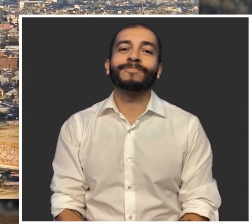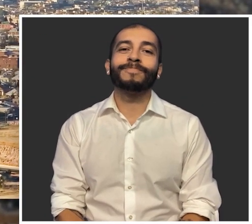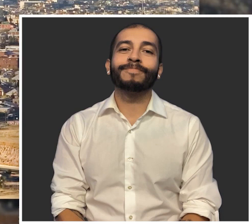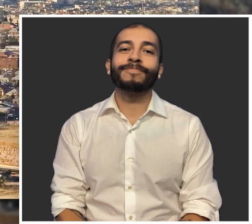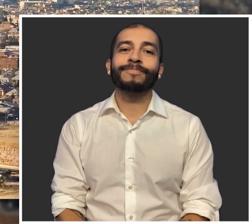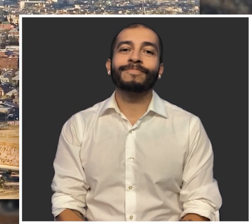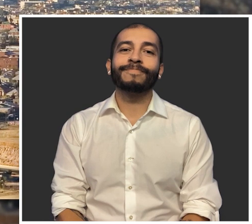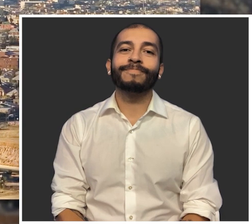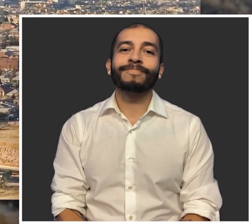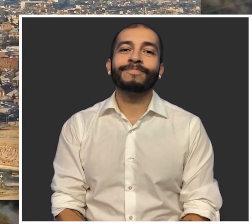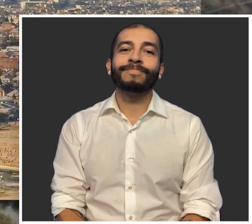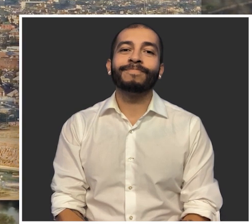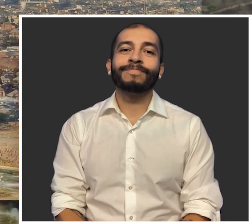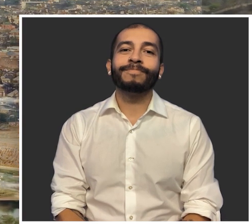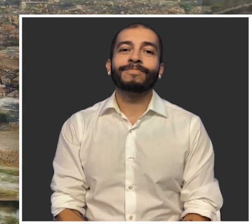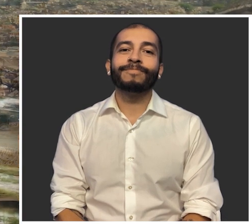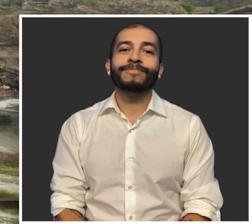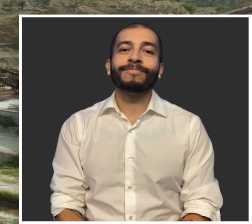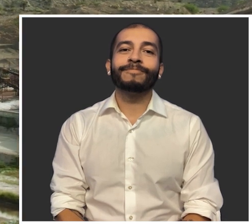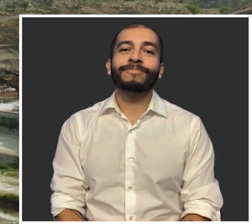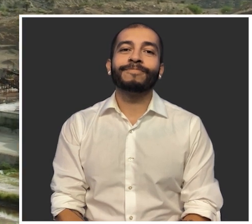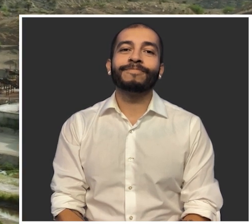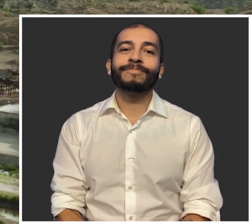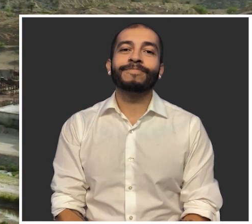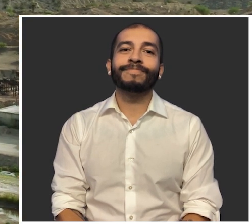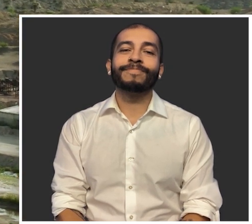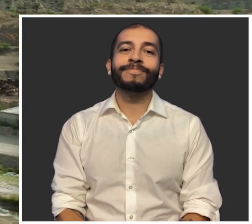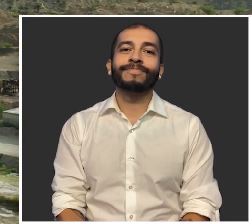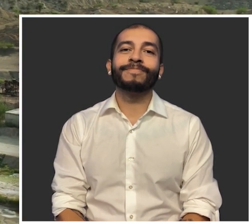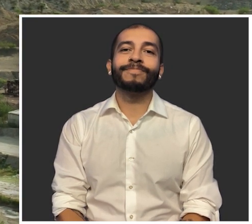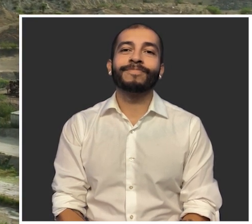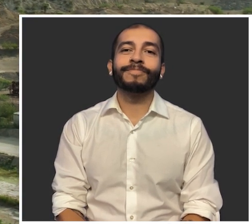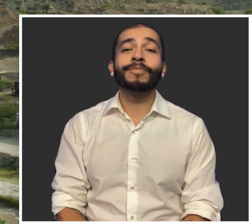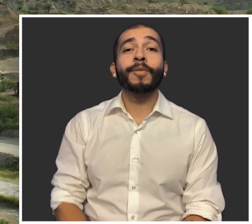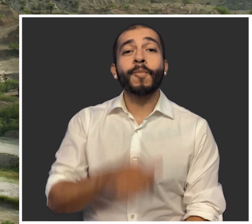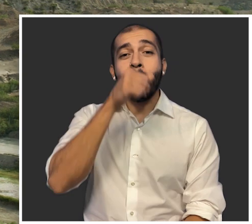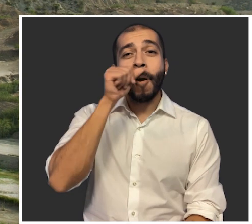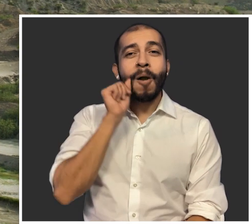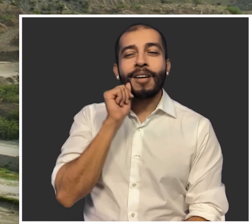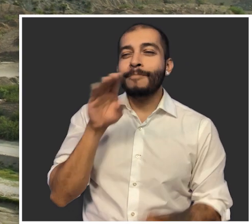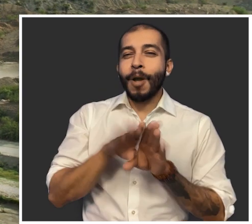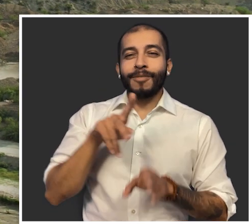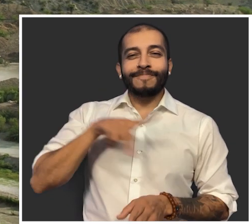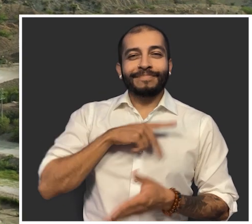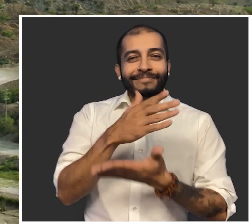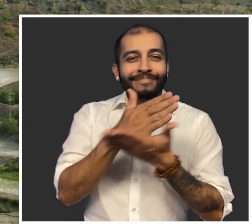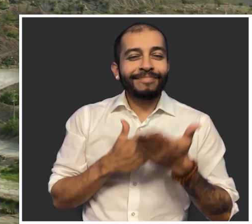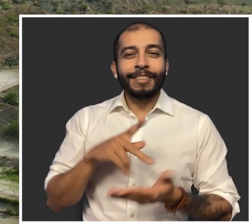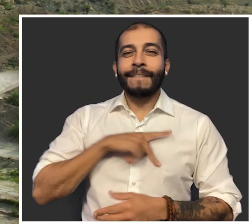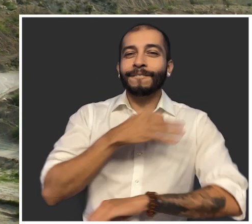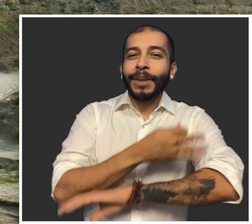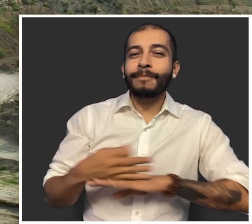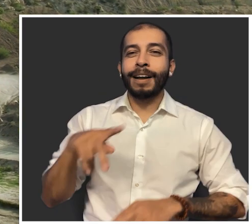todas urbanizadas. Una toma aérea de la zona baja de Juárez en la frontera Estados Unidos-México. Juárez, ya sabes, es mi